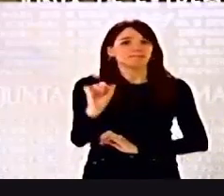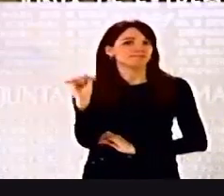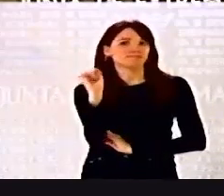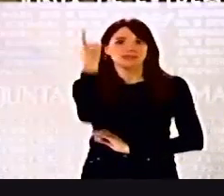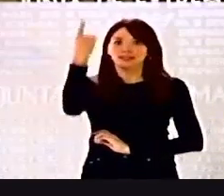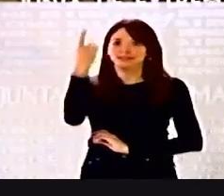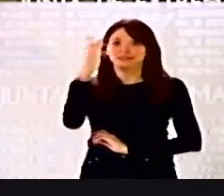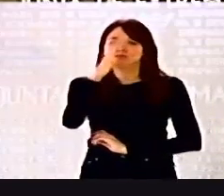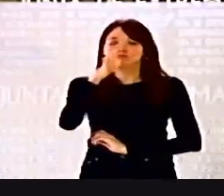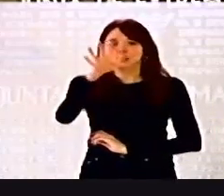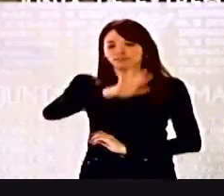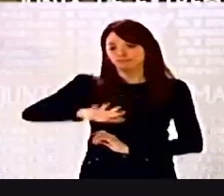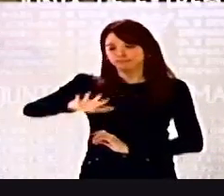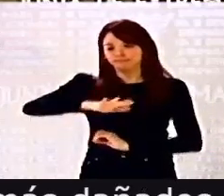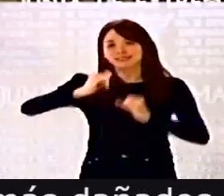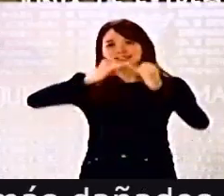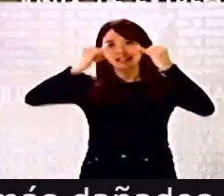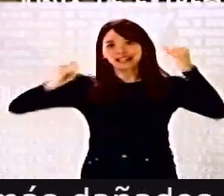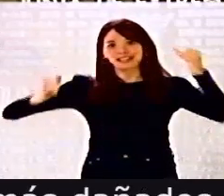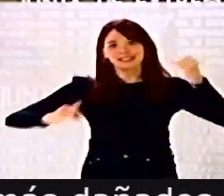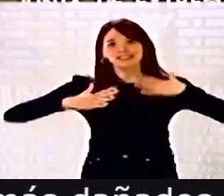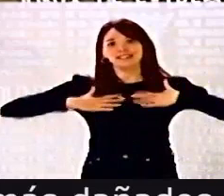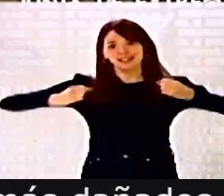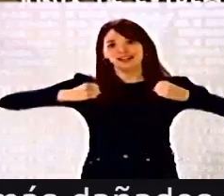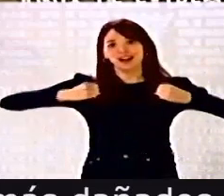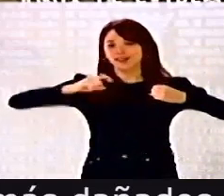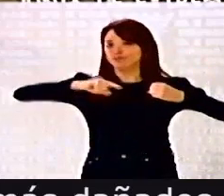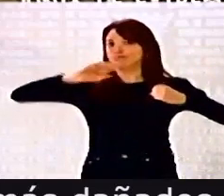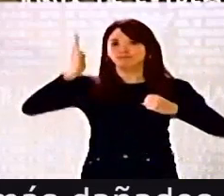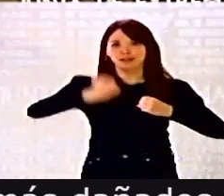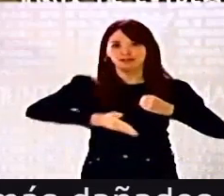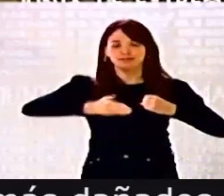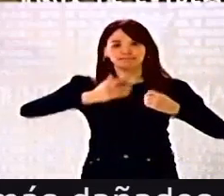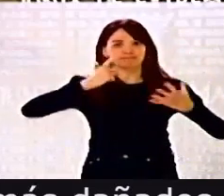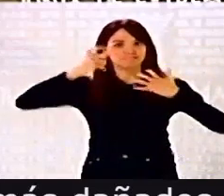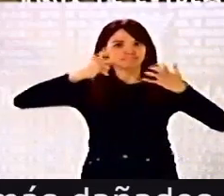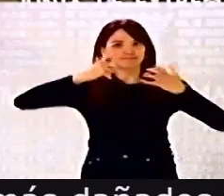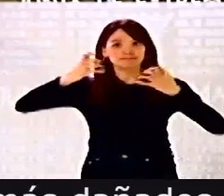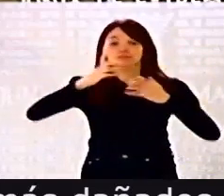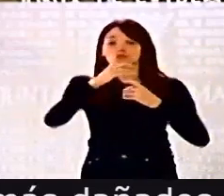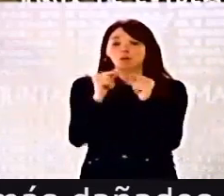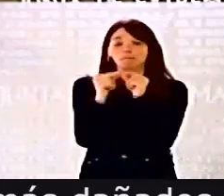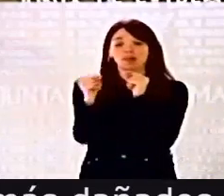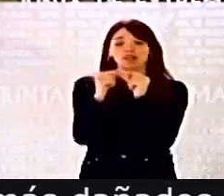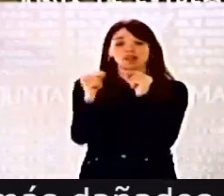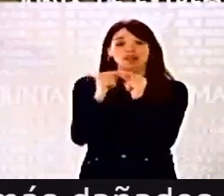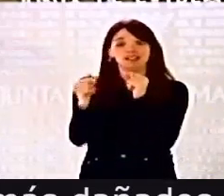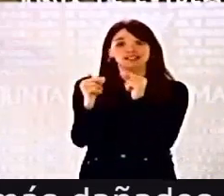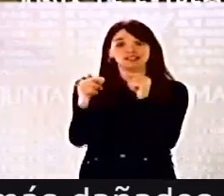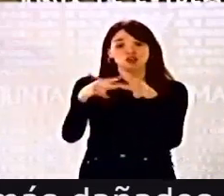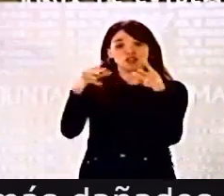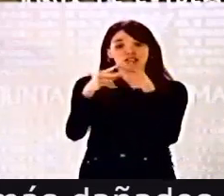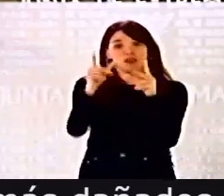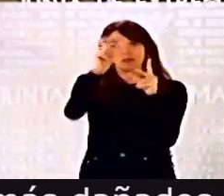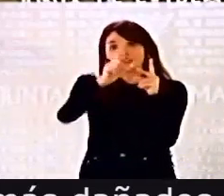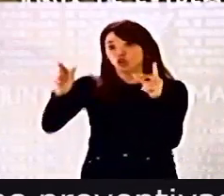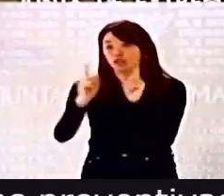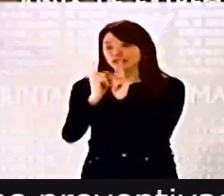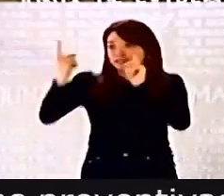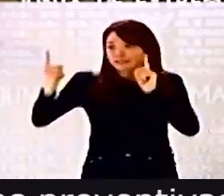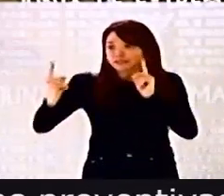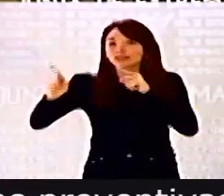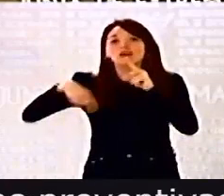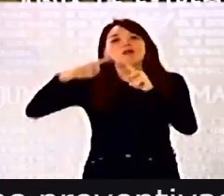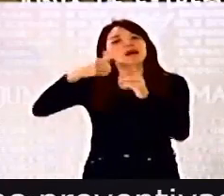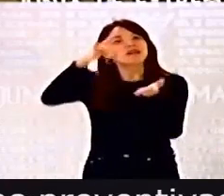que estamos viviendo. Las medidas preventivas y recomendaciones de distanciamiento social que han afectado a la movilidad, la celebración de